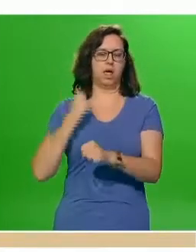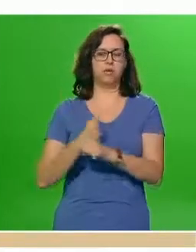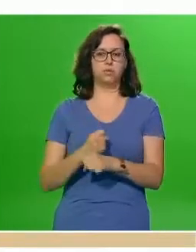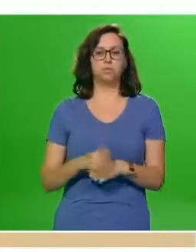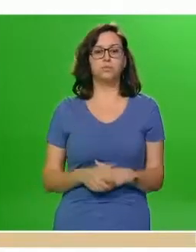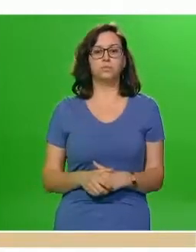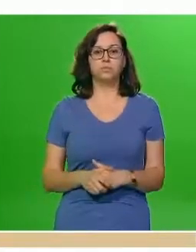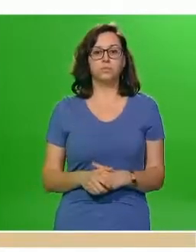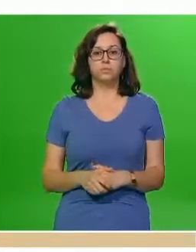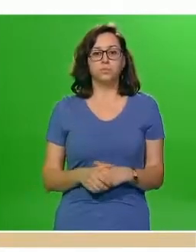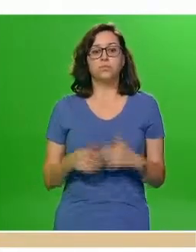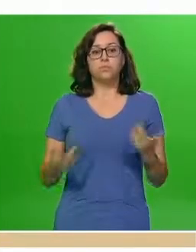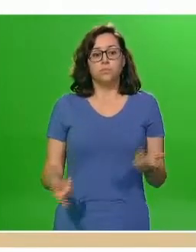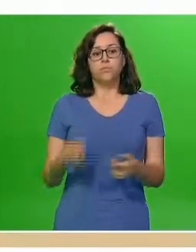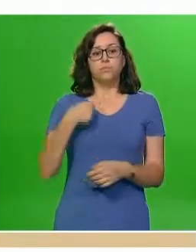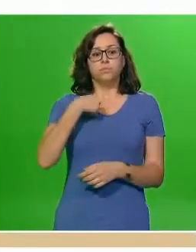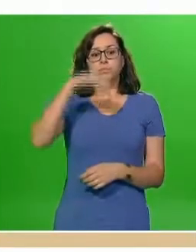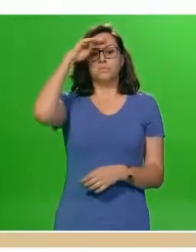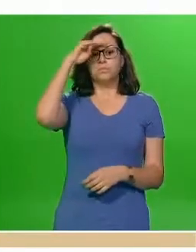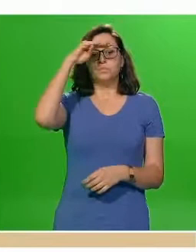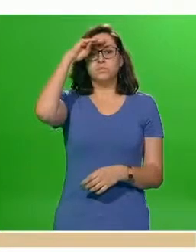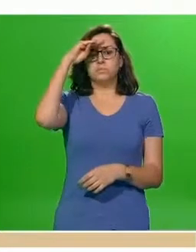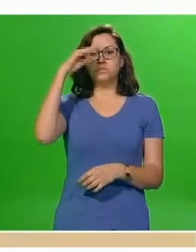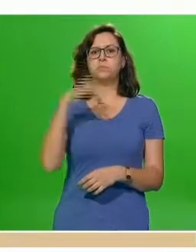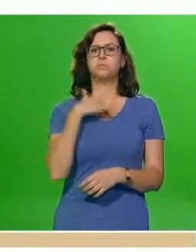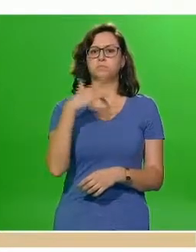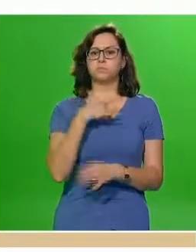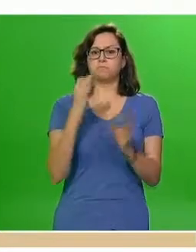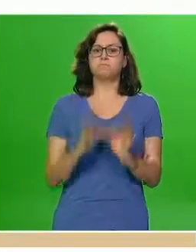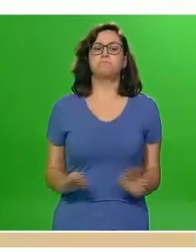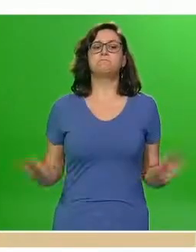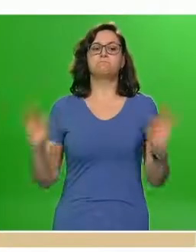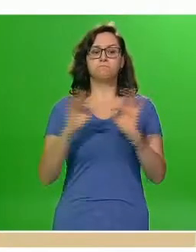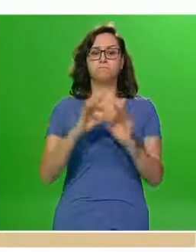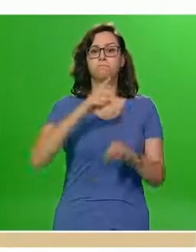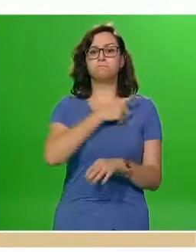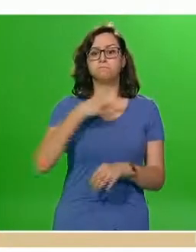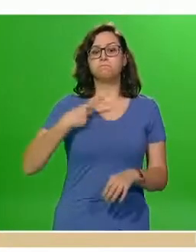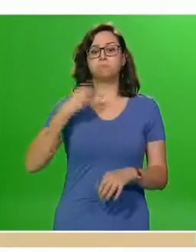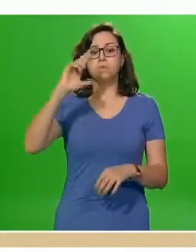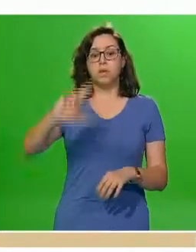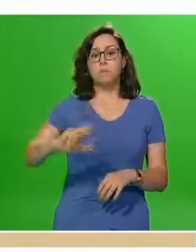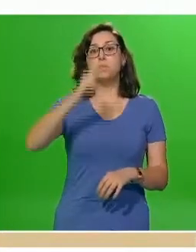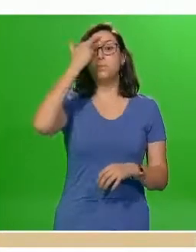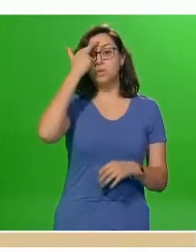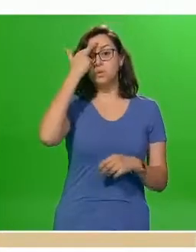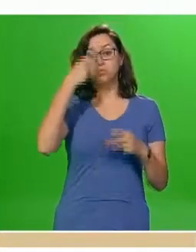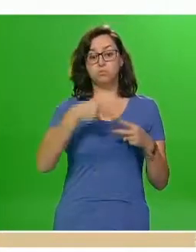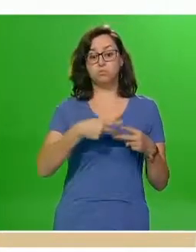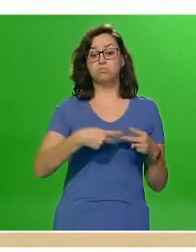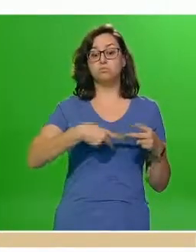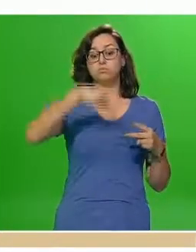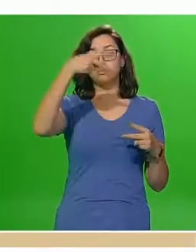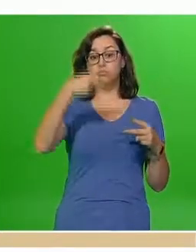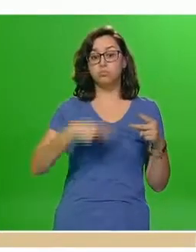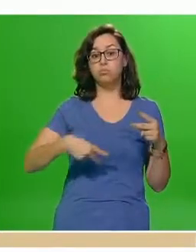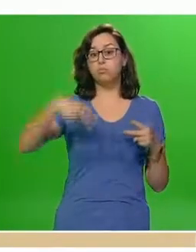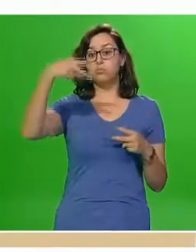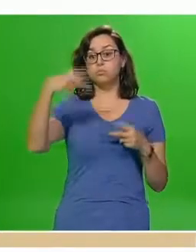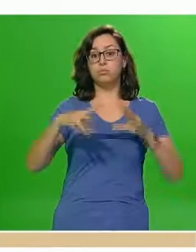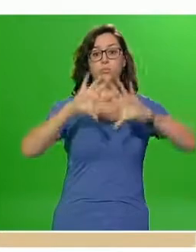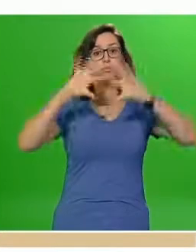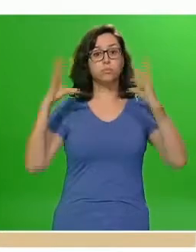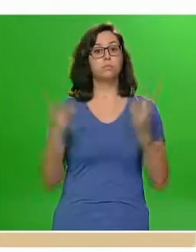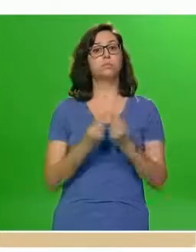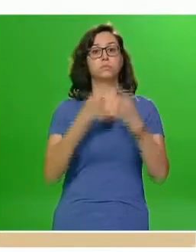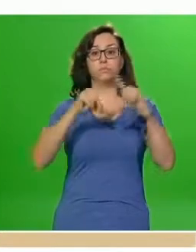Y creo que también es muy importante el recordar que esta curva es una curva nacional